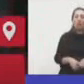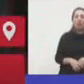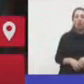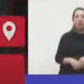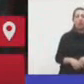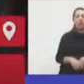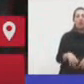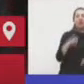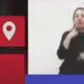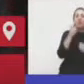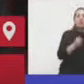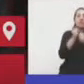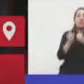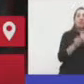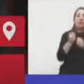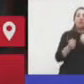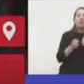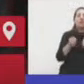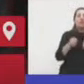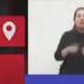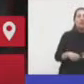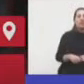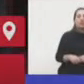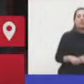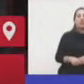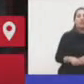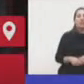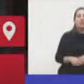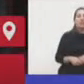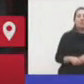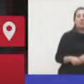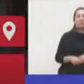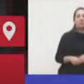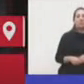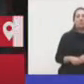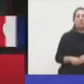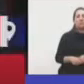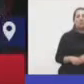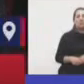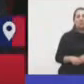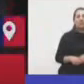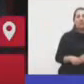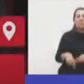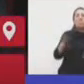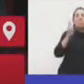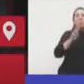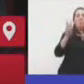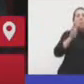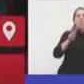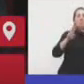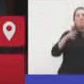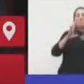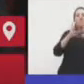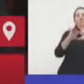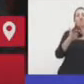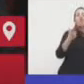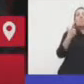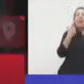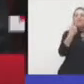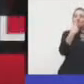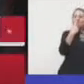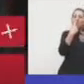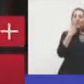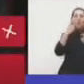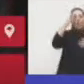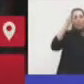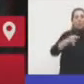haberlos votado. Estoy hablando de la profundidad del conurbano, del corazón, sí, que ellos dicen que es de ellos y lo van a perder. El año que viene van a perder La Matanza porque la gente no les cree.